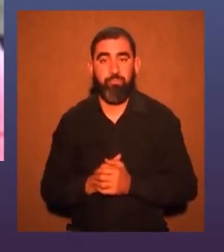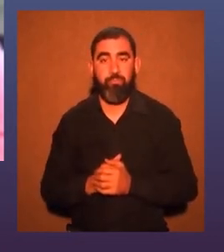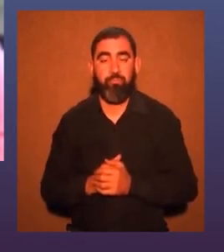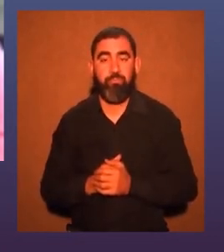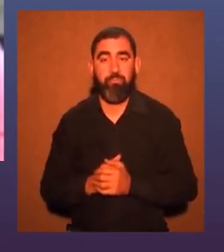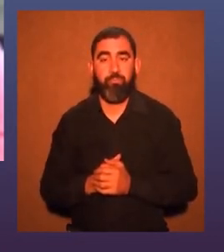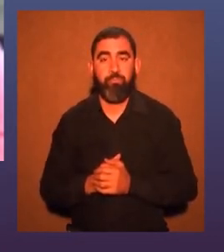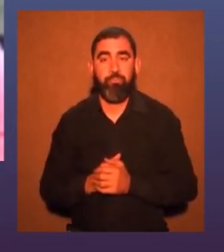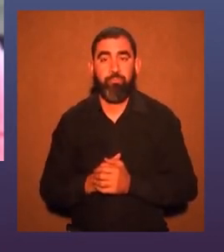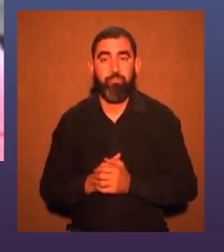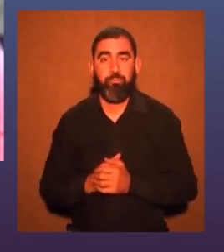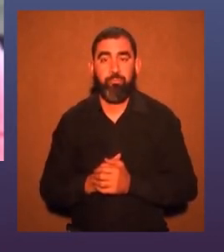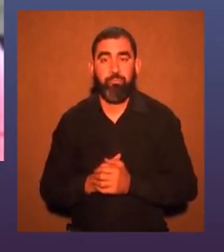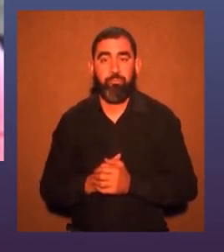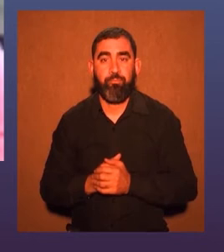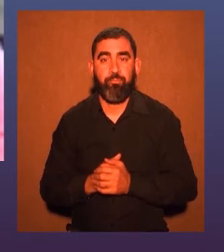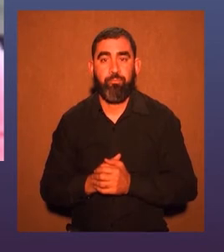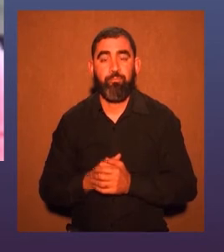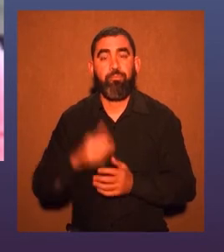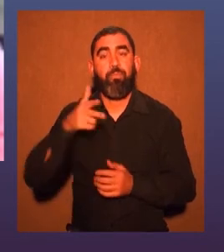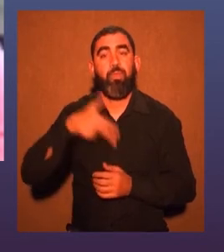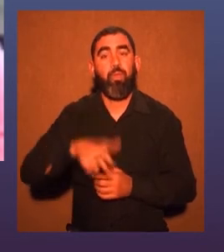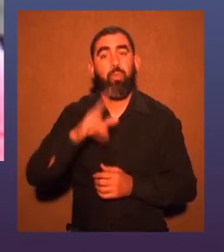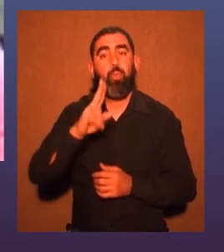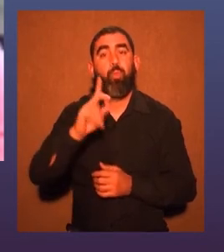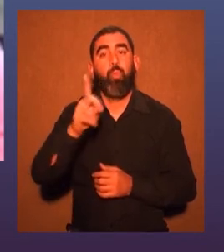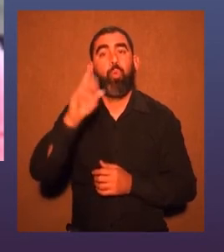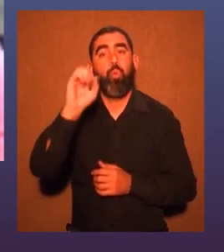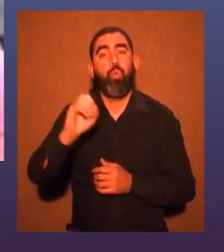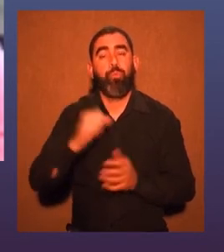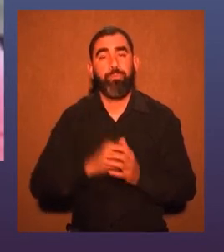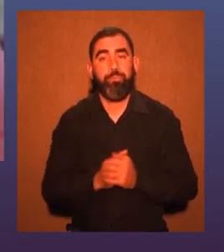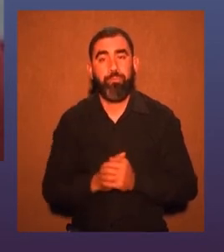Ay, bien. ¿Hugo?